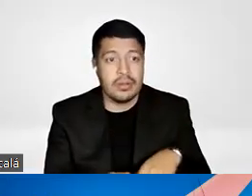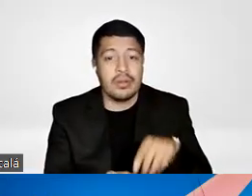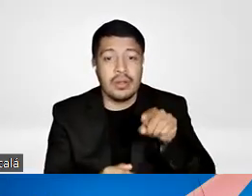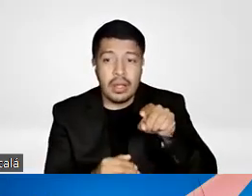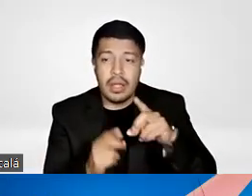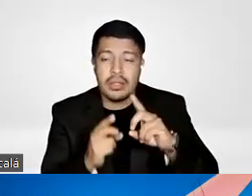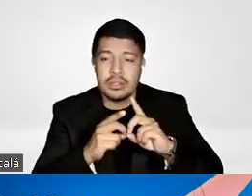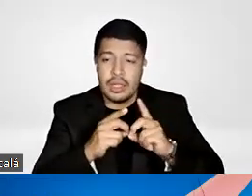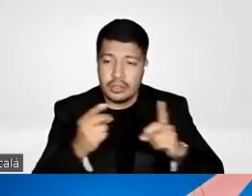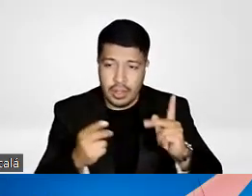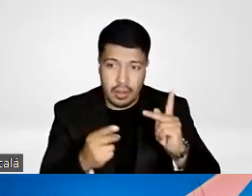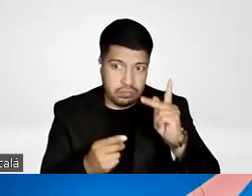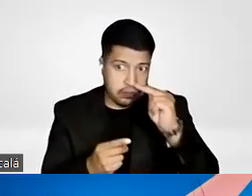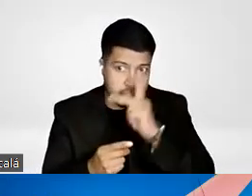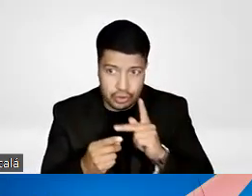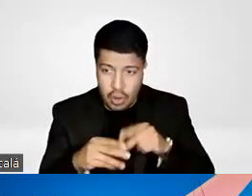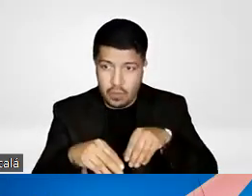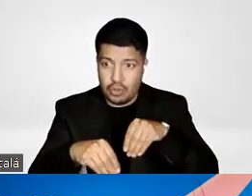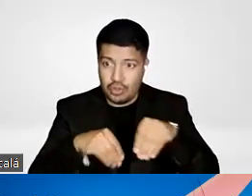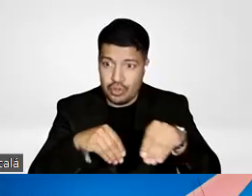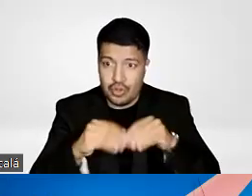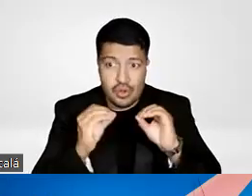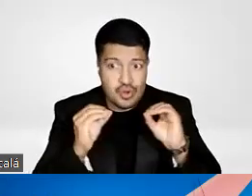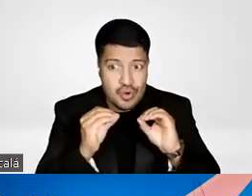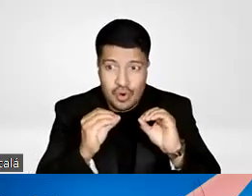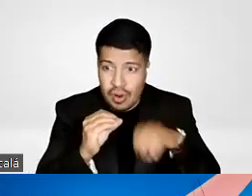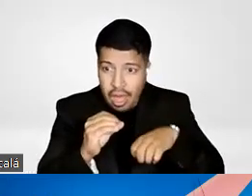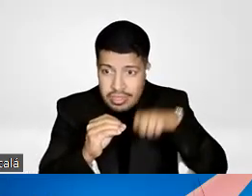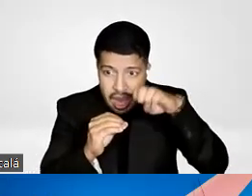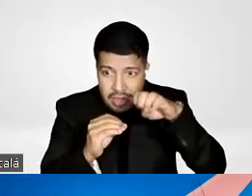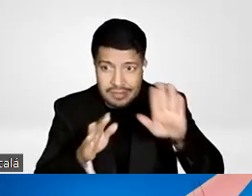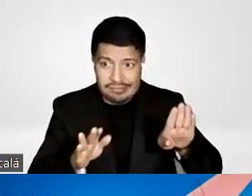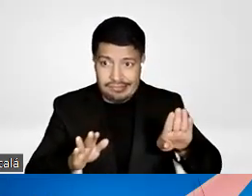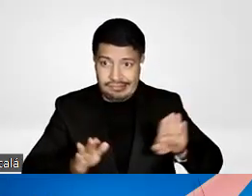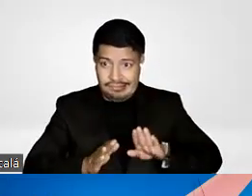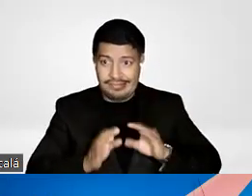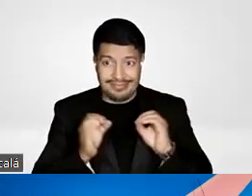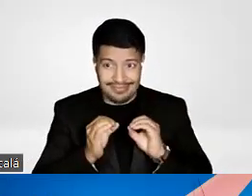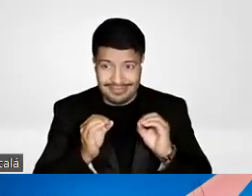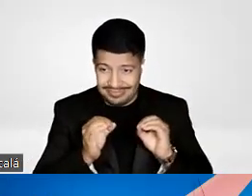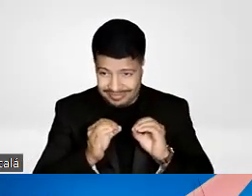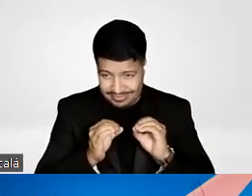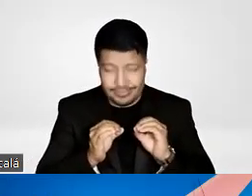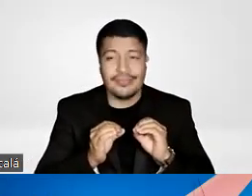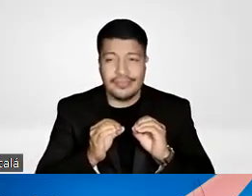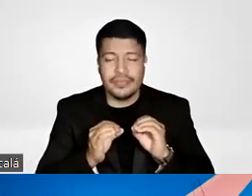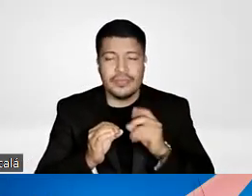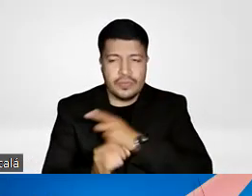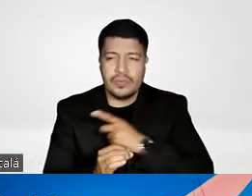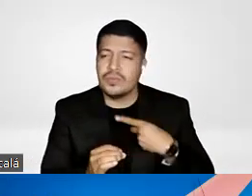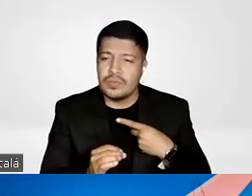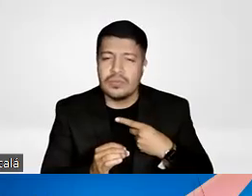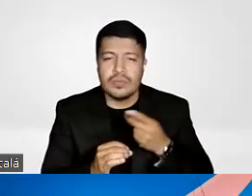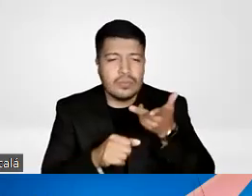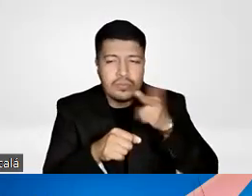no corresponde este desarrollo psicomotor a su edad ni a la edad inmediata inferior, debe de ser derivado a unidades médicas